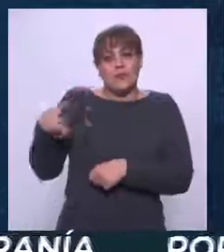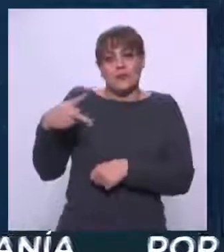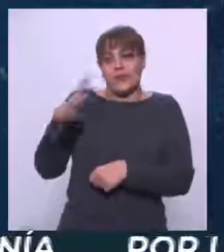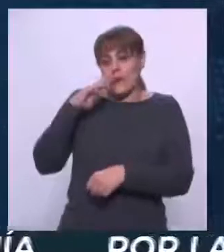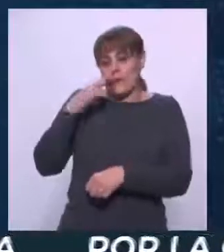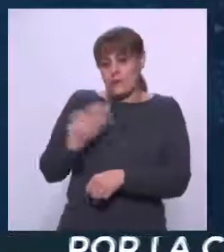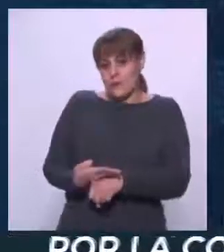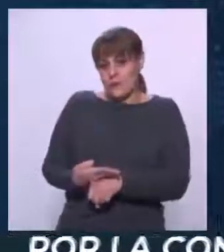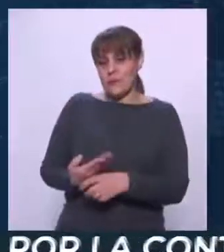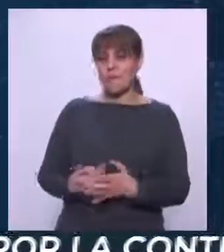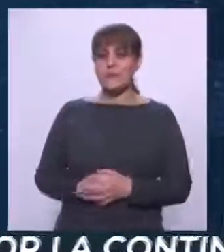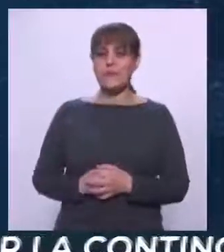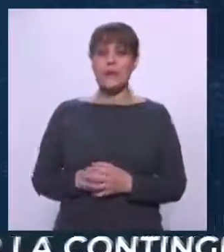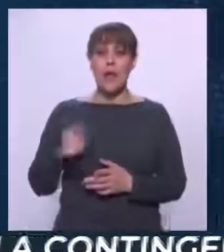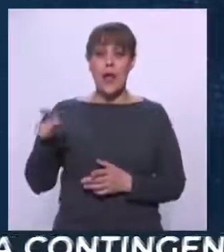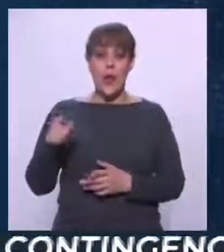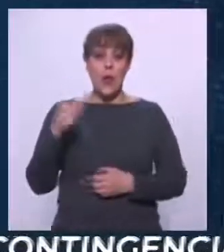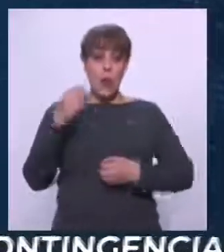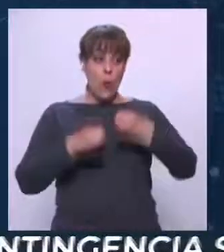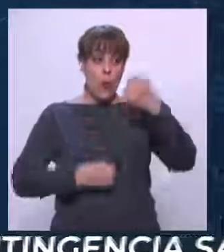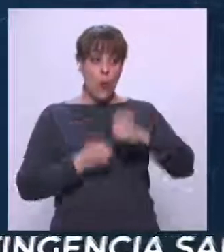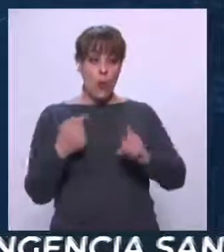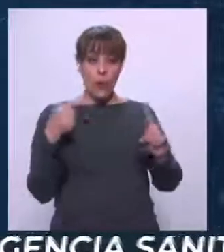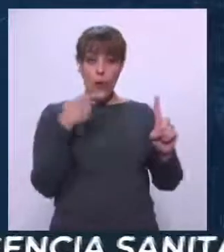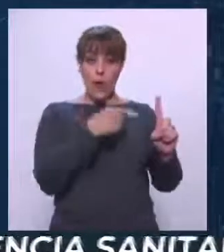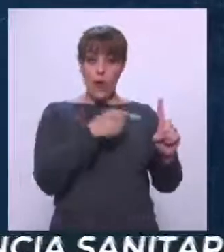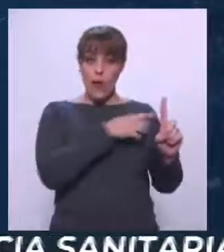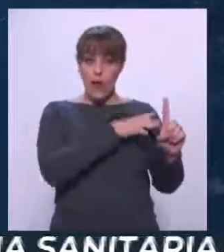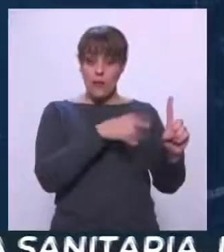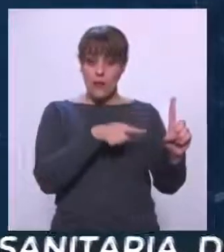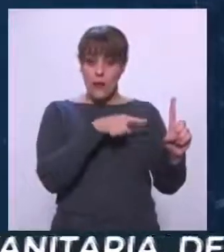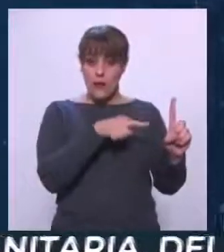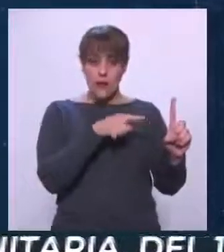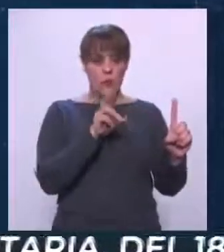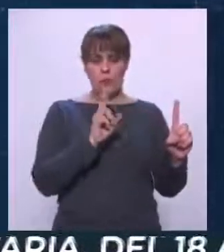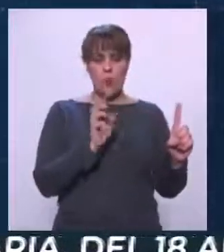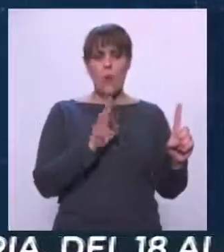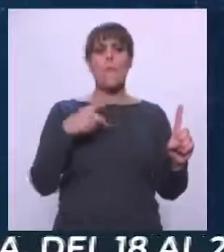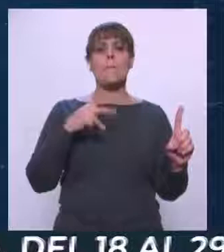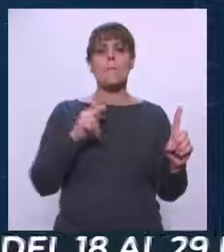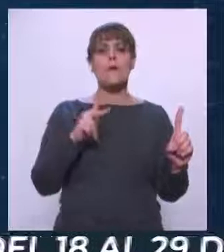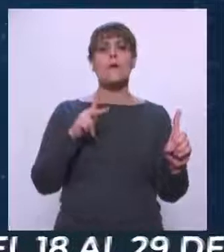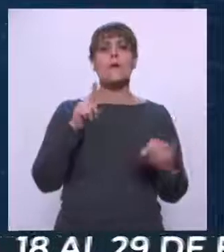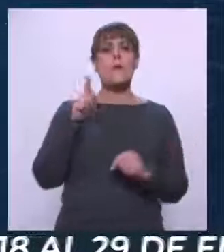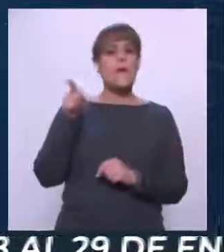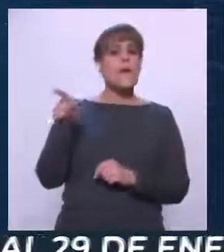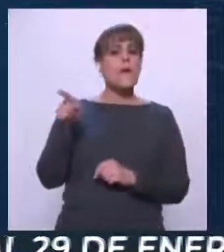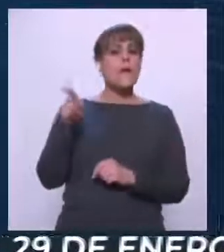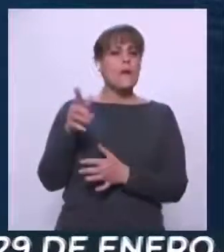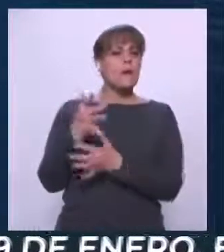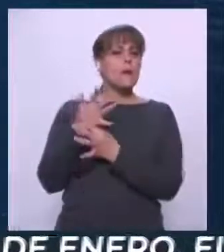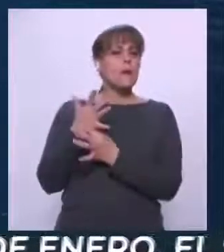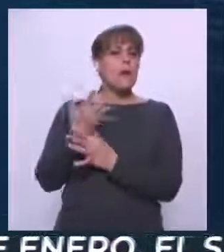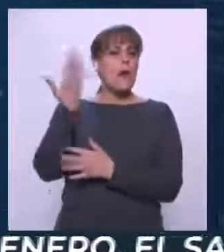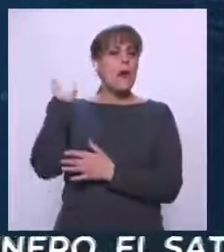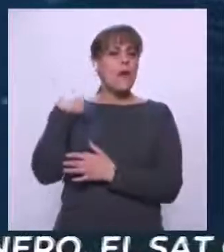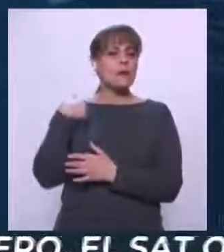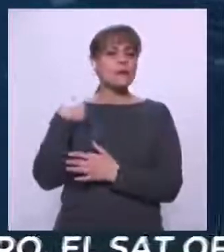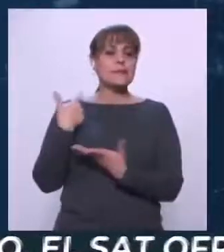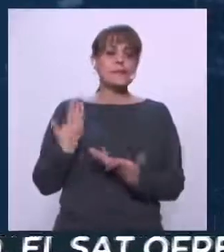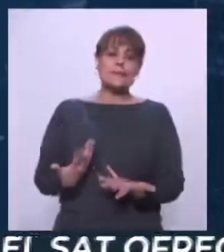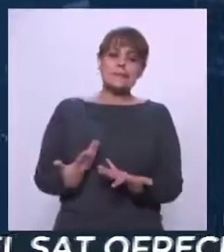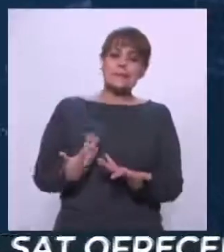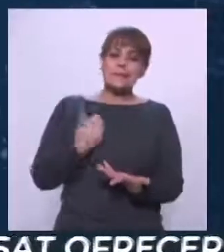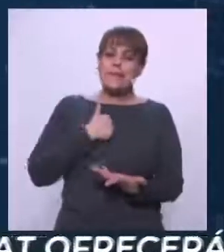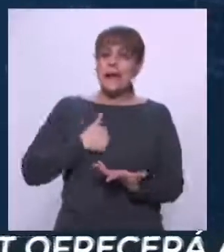enjuició ni políticamente a Salvador Cienfuegos, sí llegó, por ejemplo, a decir que duele tener